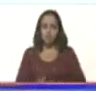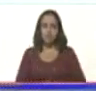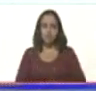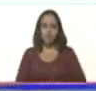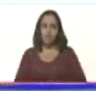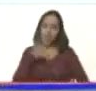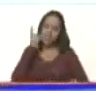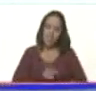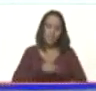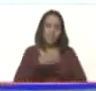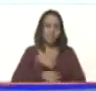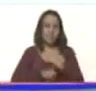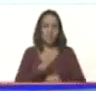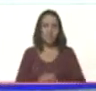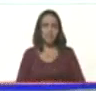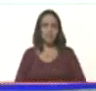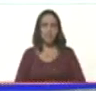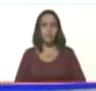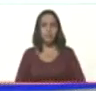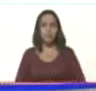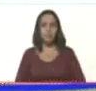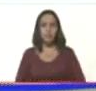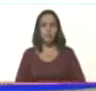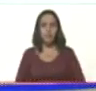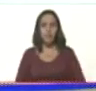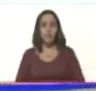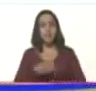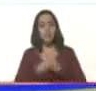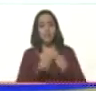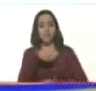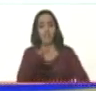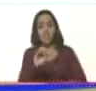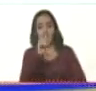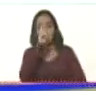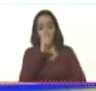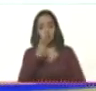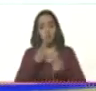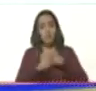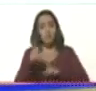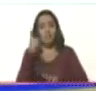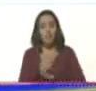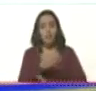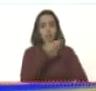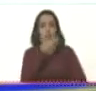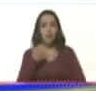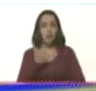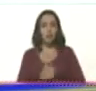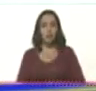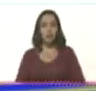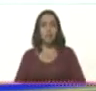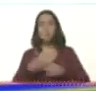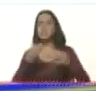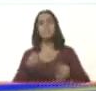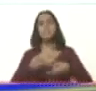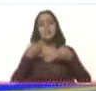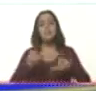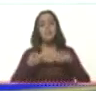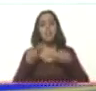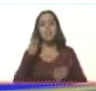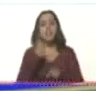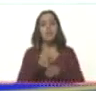ser. Así ha sido 20 años, pero tiene que ser mejor. Siempre debemos